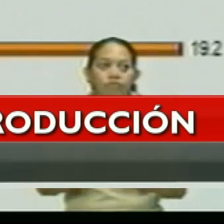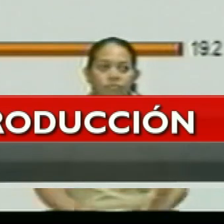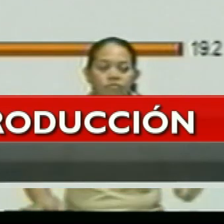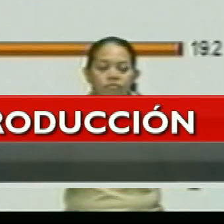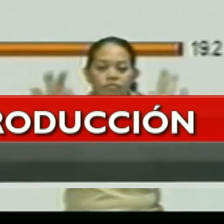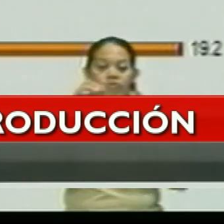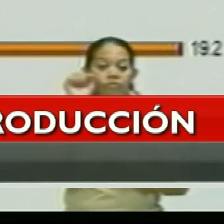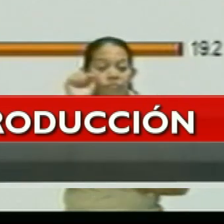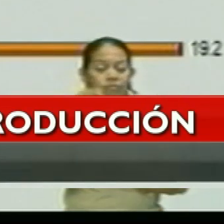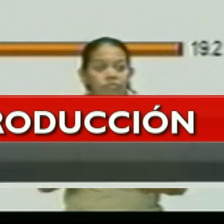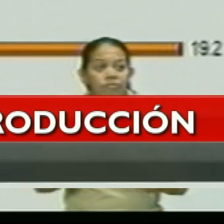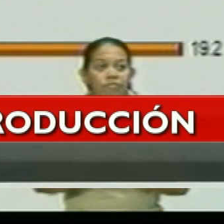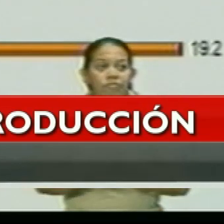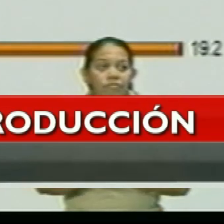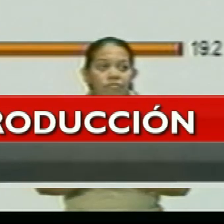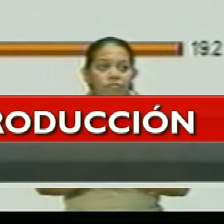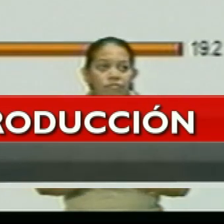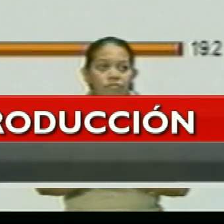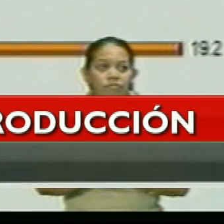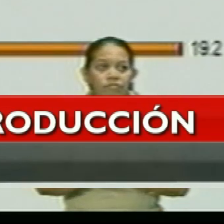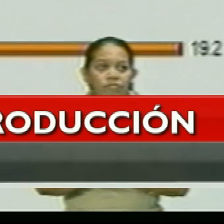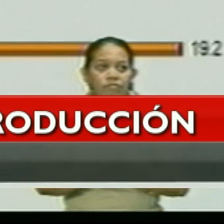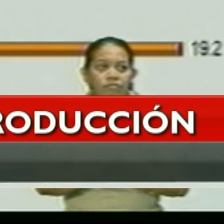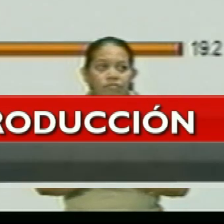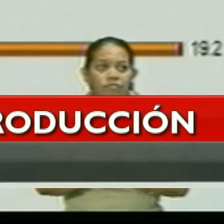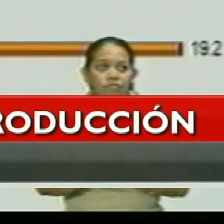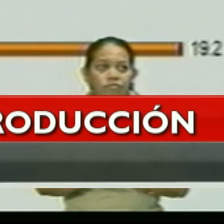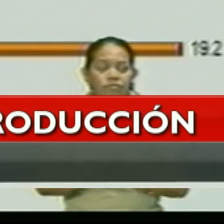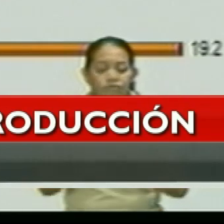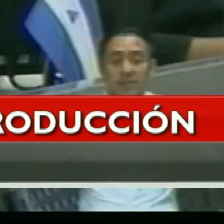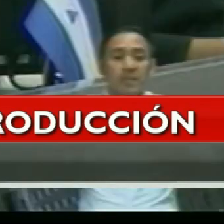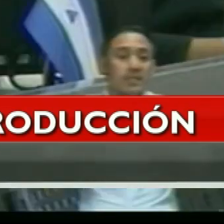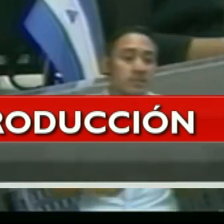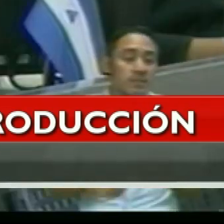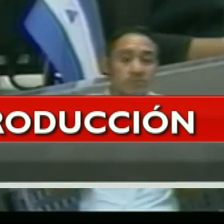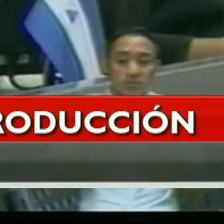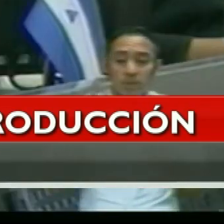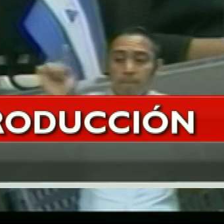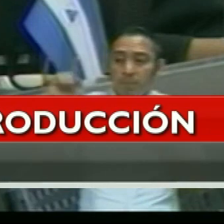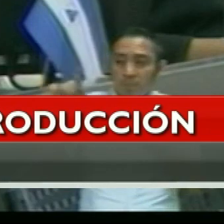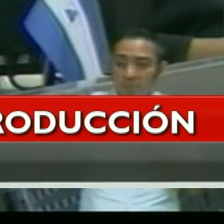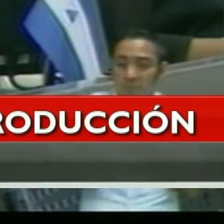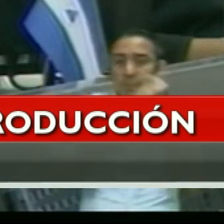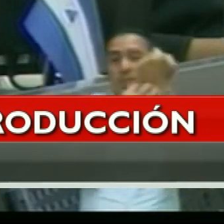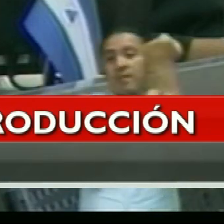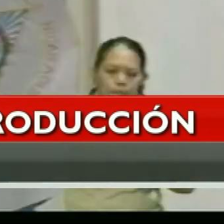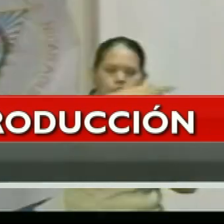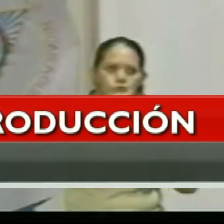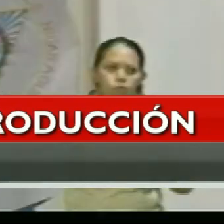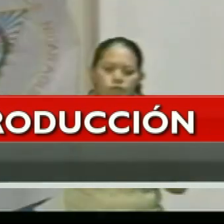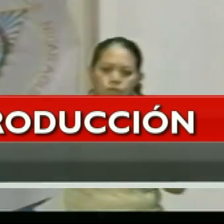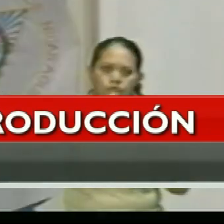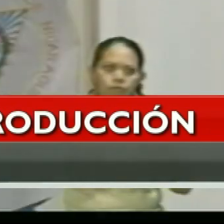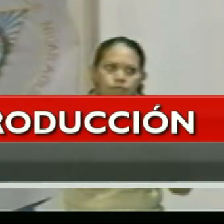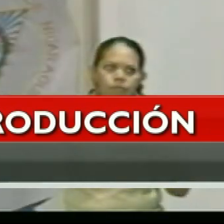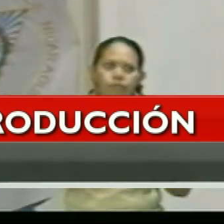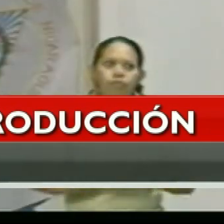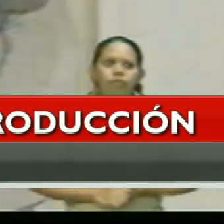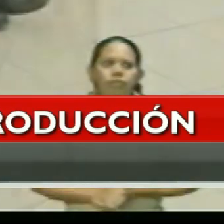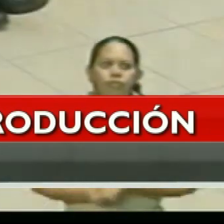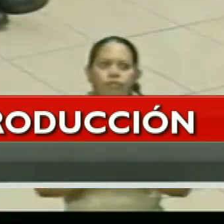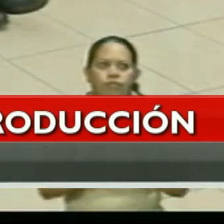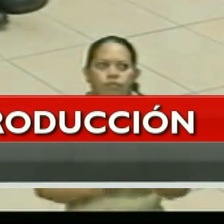incremento en la exportación de bienes agropecuarios, como el sector agrícola, pesquero y forestal.